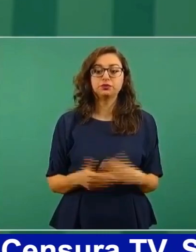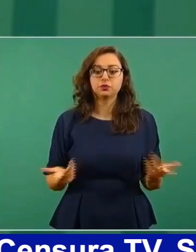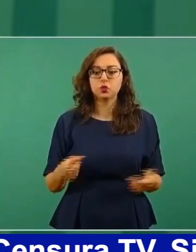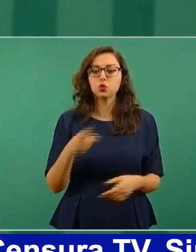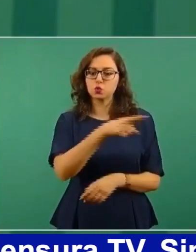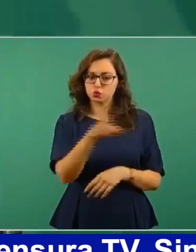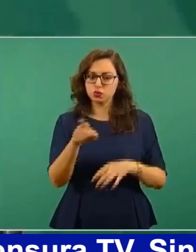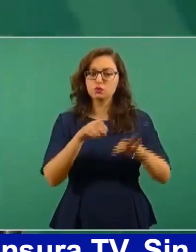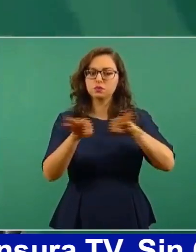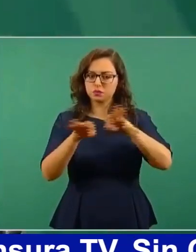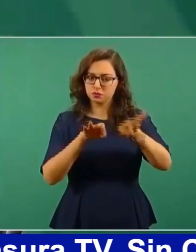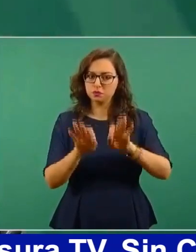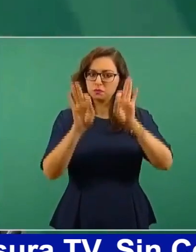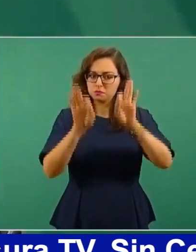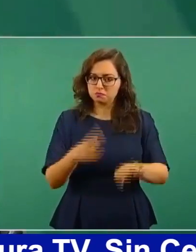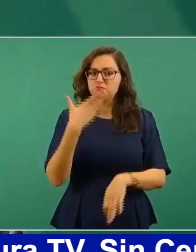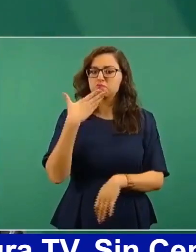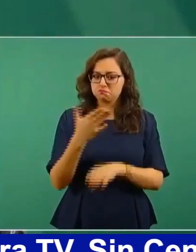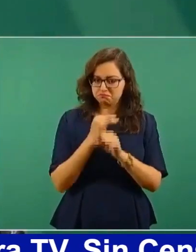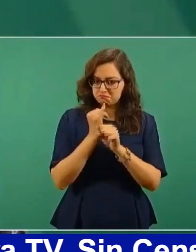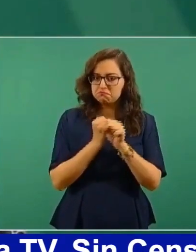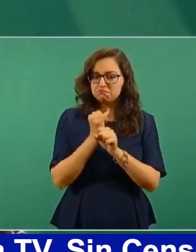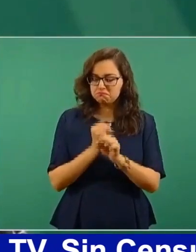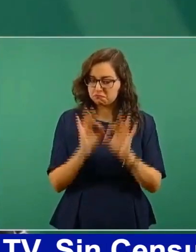muy bien ustedes.